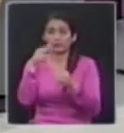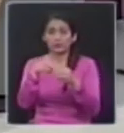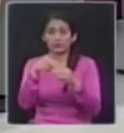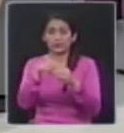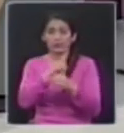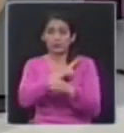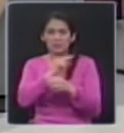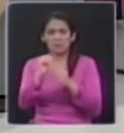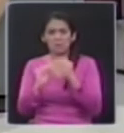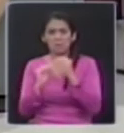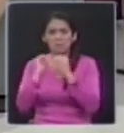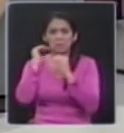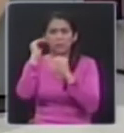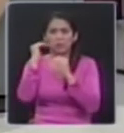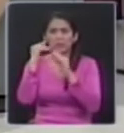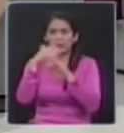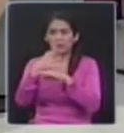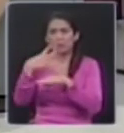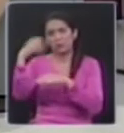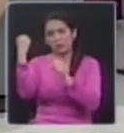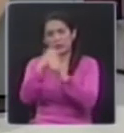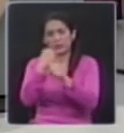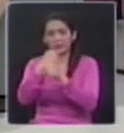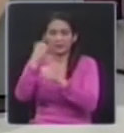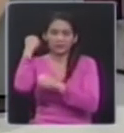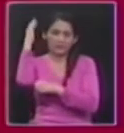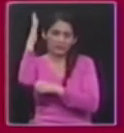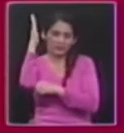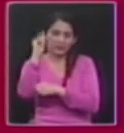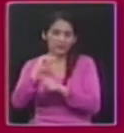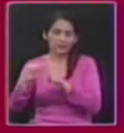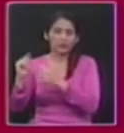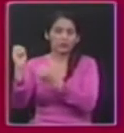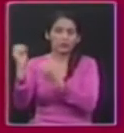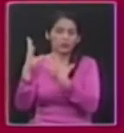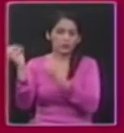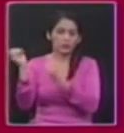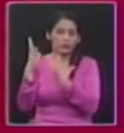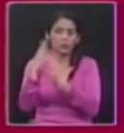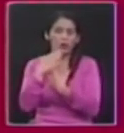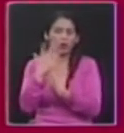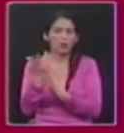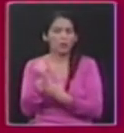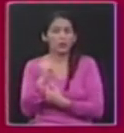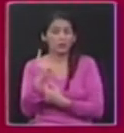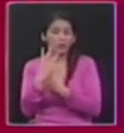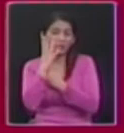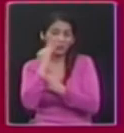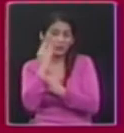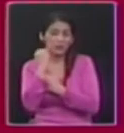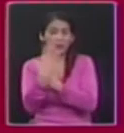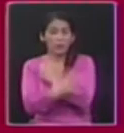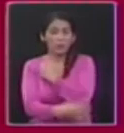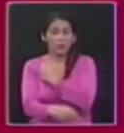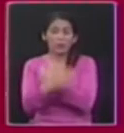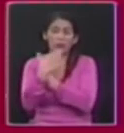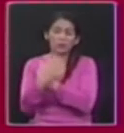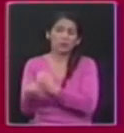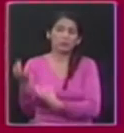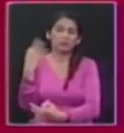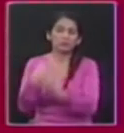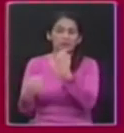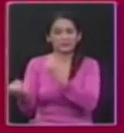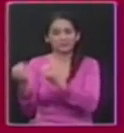de 1 a 2 años, contando su experiencia y compartiendo sus conocimientos con gente de escasos recursos. Entonces, Confiteca también apoya esa